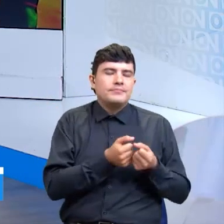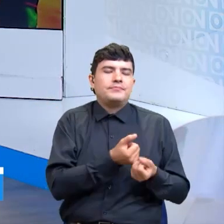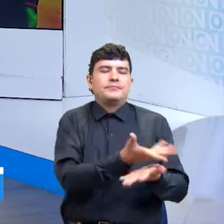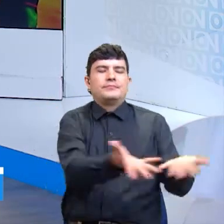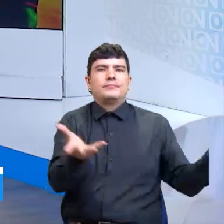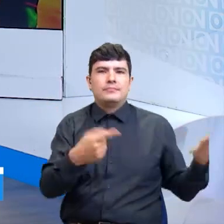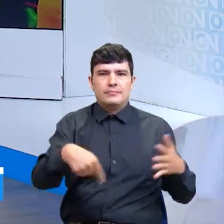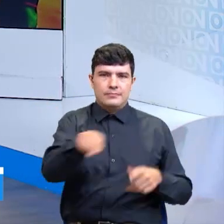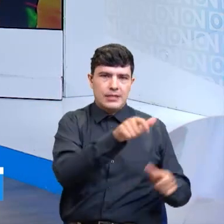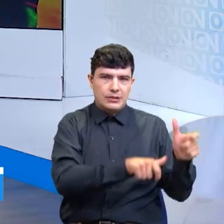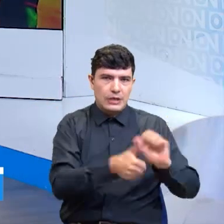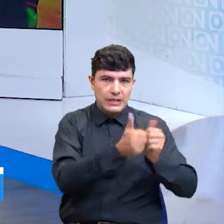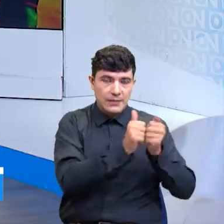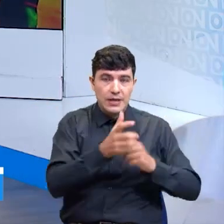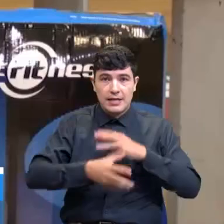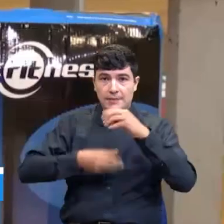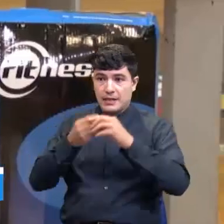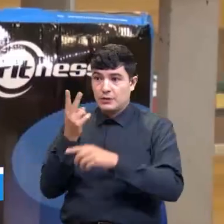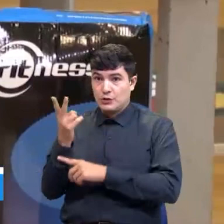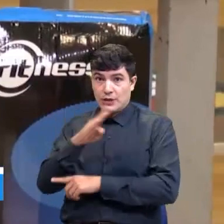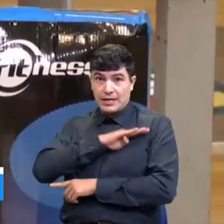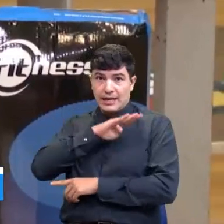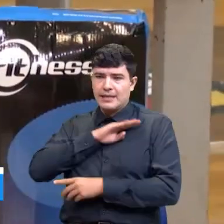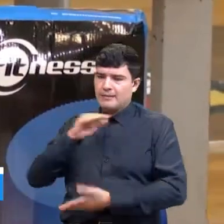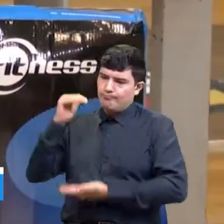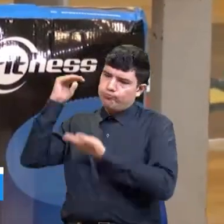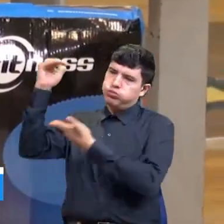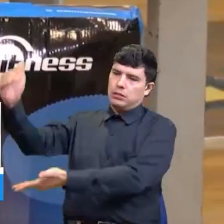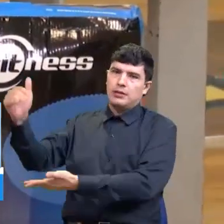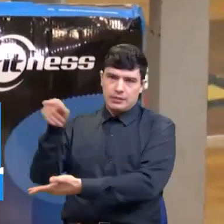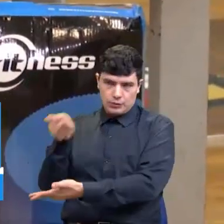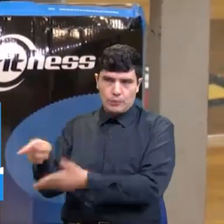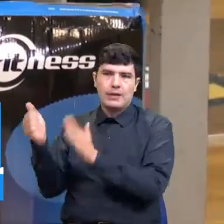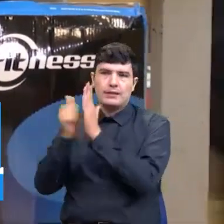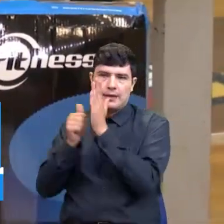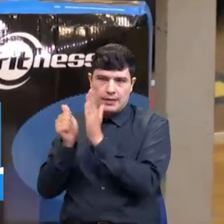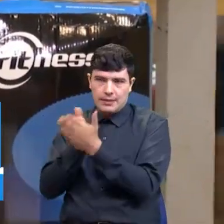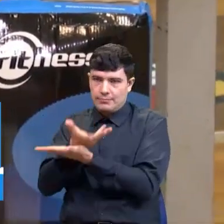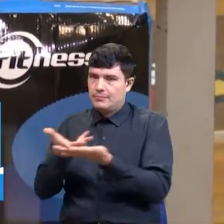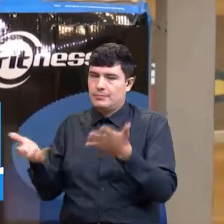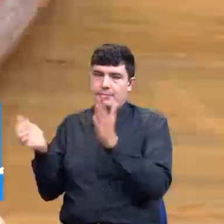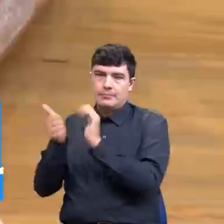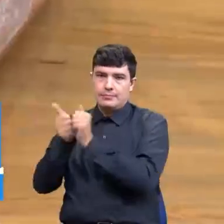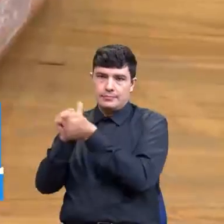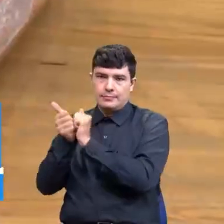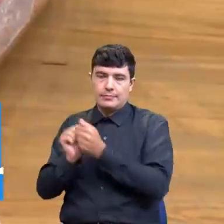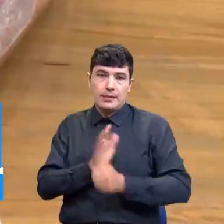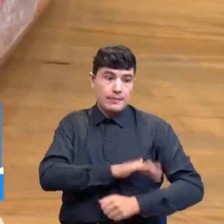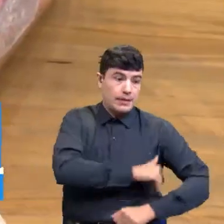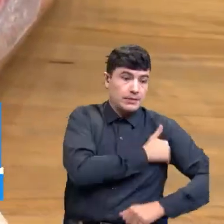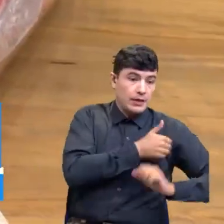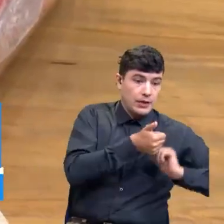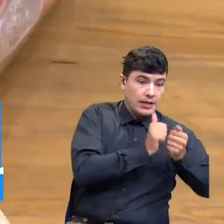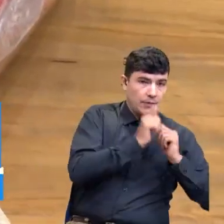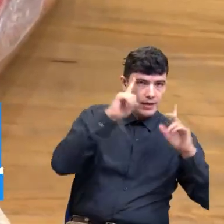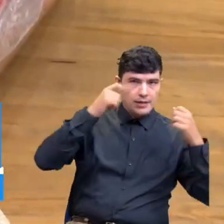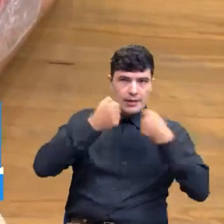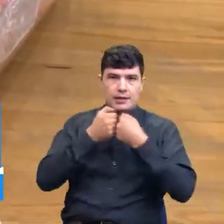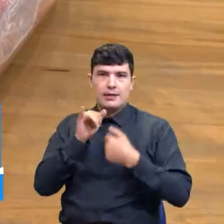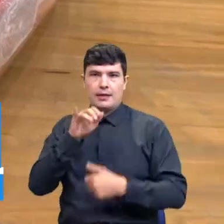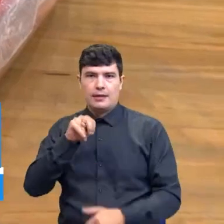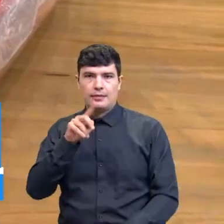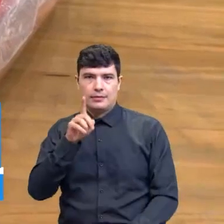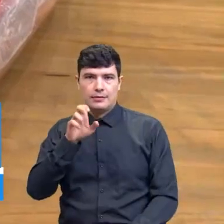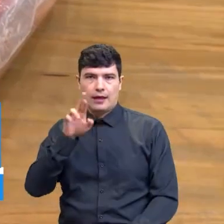municipios santandereanos. La implementación llega gracias a la gestión y articulación del Ministerio del Deporte y el INDER Santander.